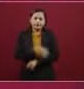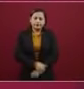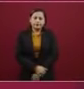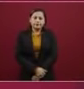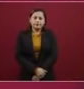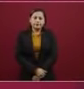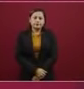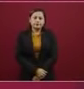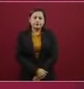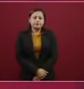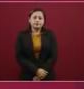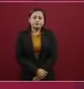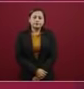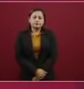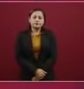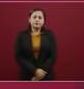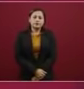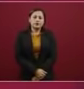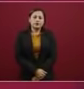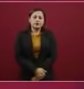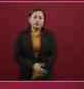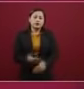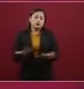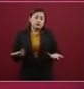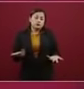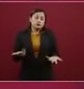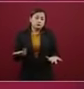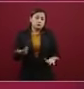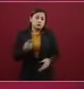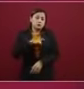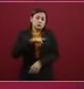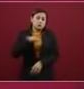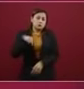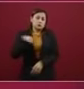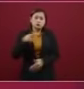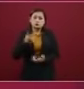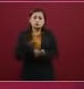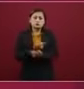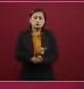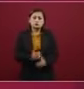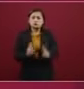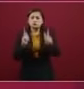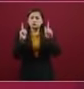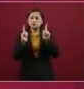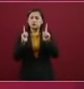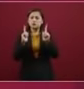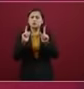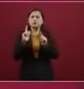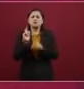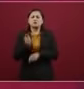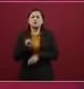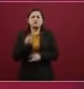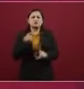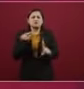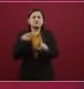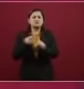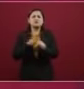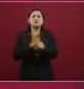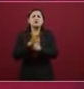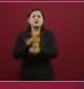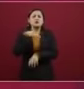Nosotros somos libres y tenemos que acabar con la corrupción y comprar